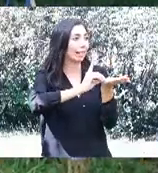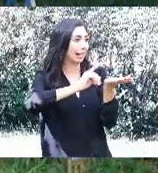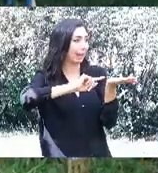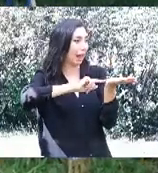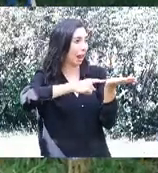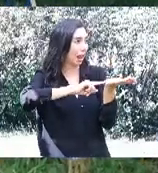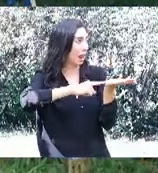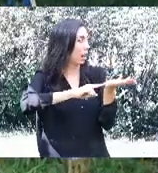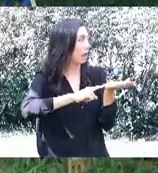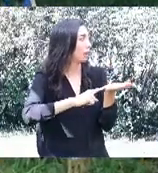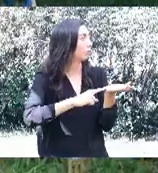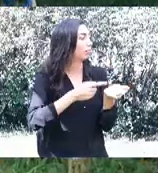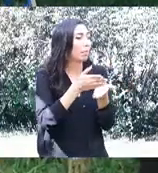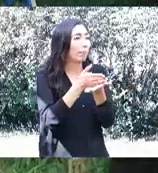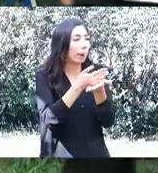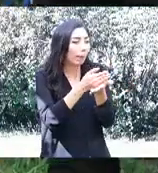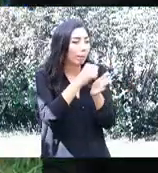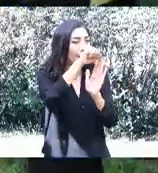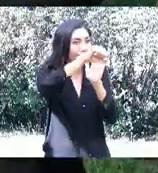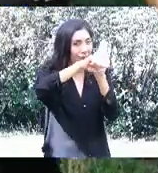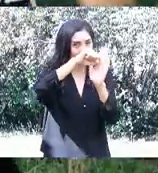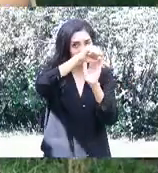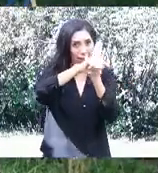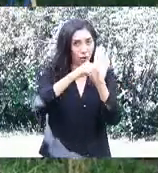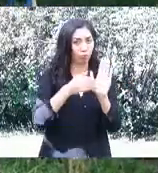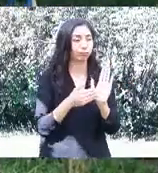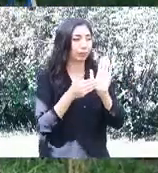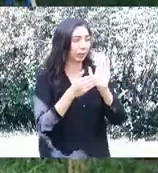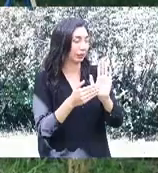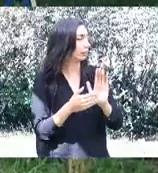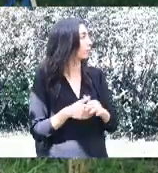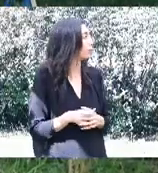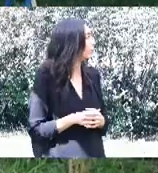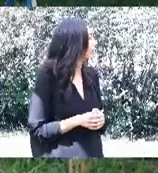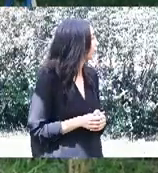preparamos un video en que se presenta Este